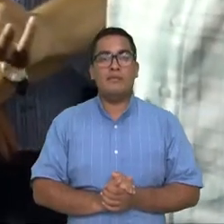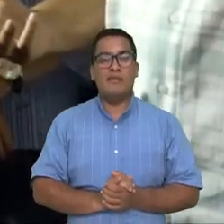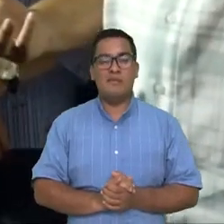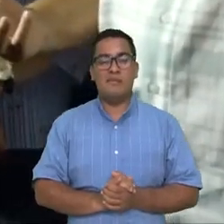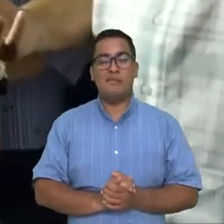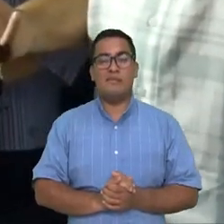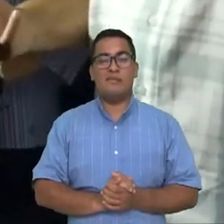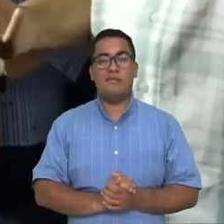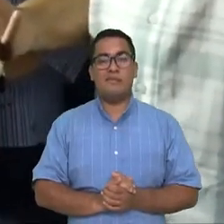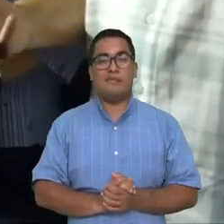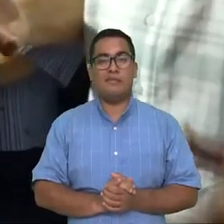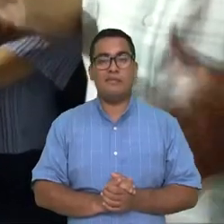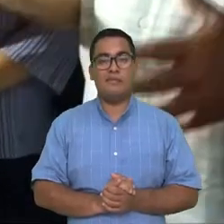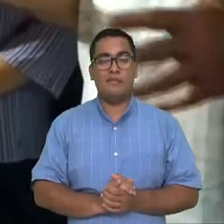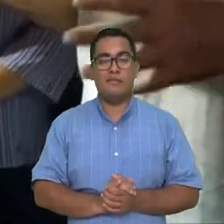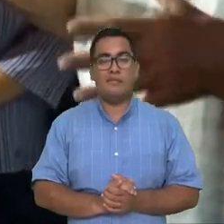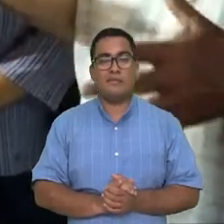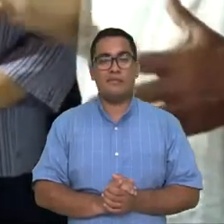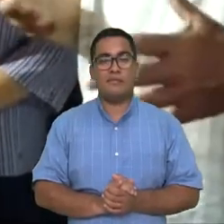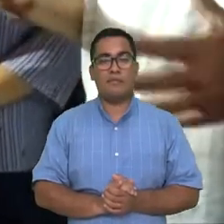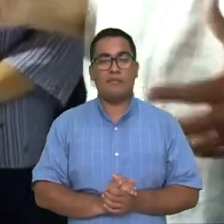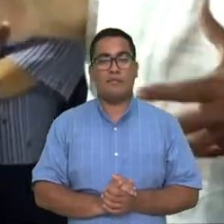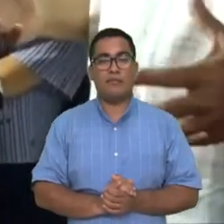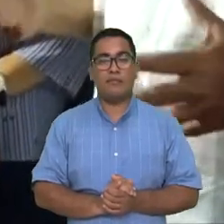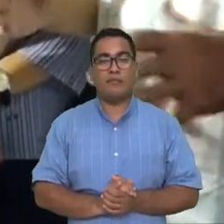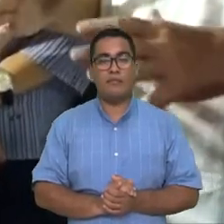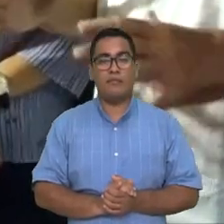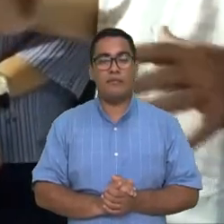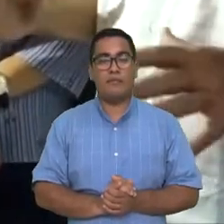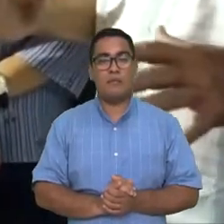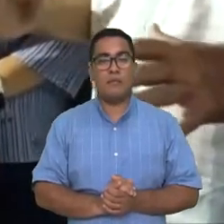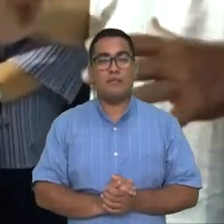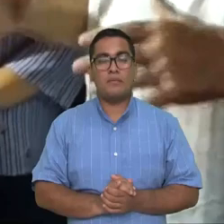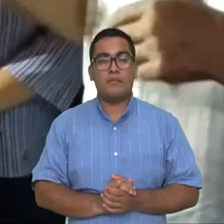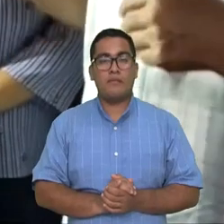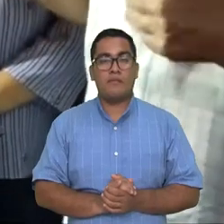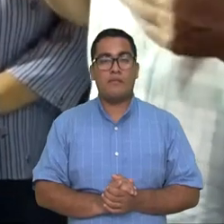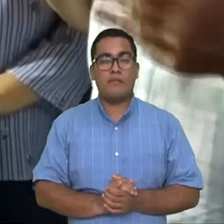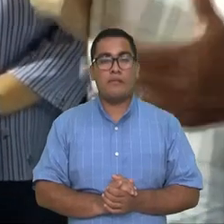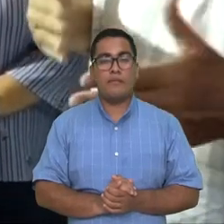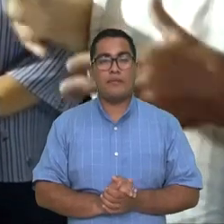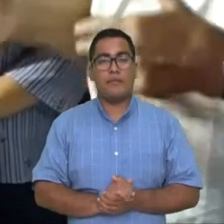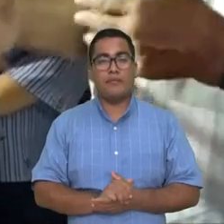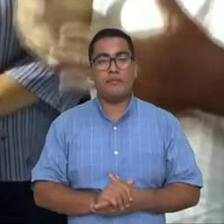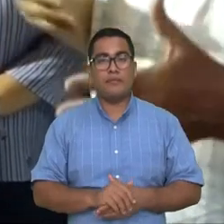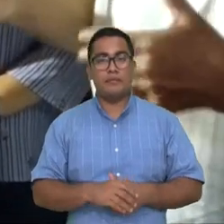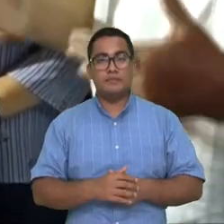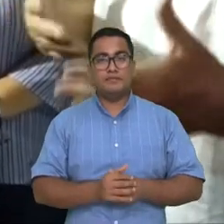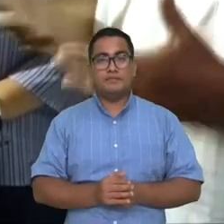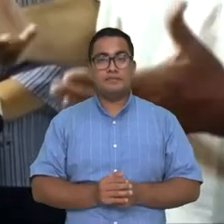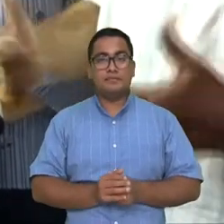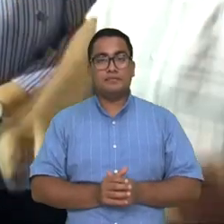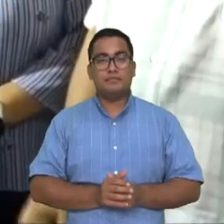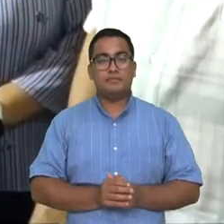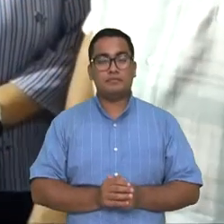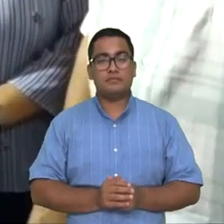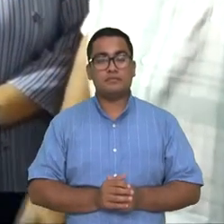Dengue, ¿verdad? En este periodo de verano, tradicionalmente, por el polvo se nos dan